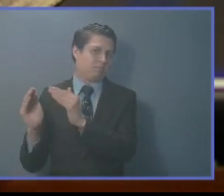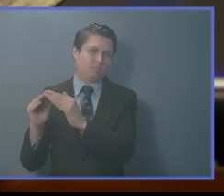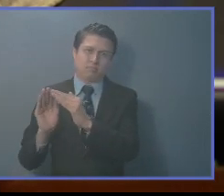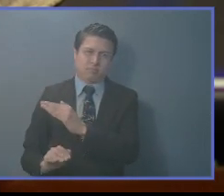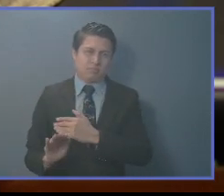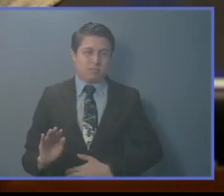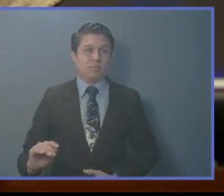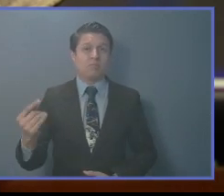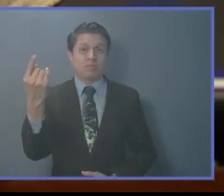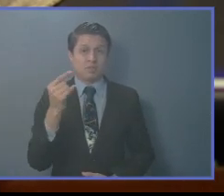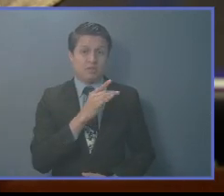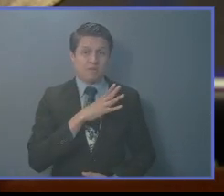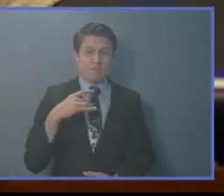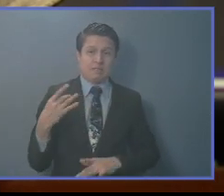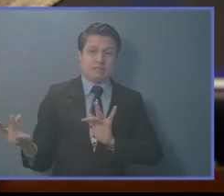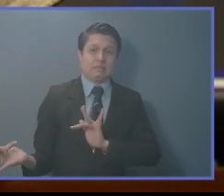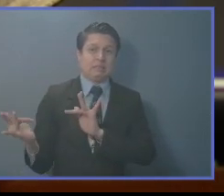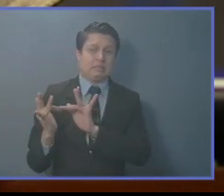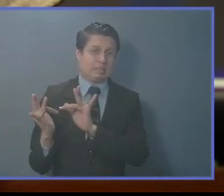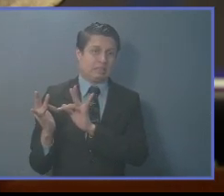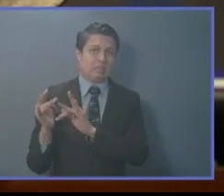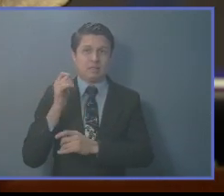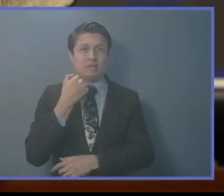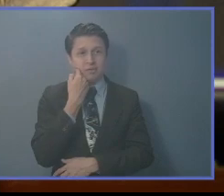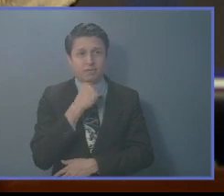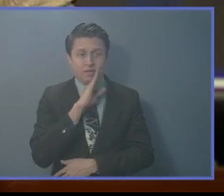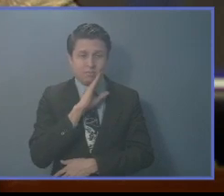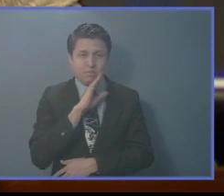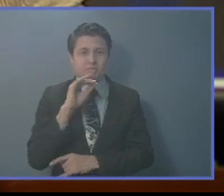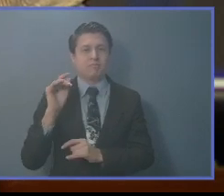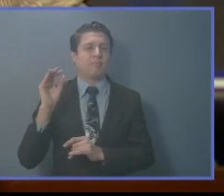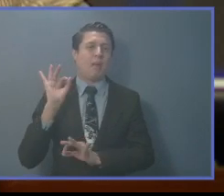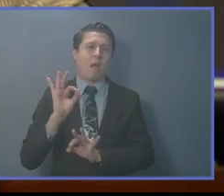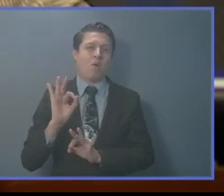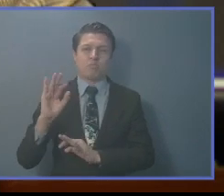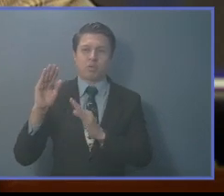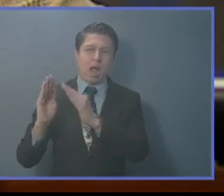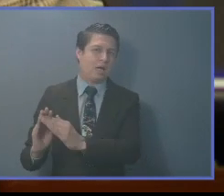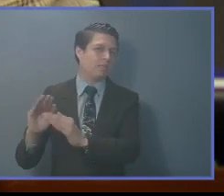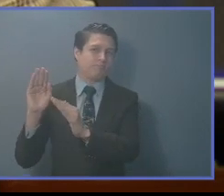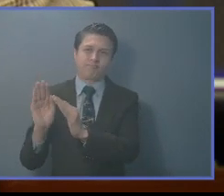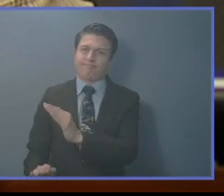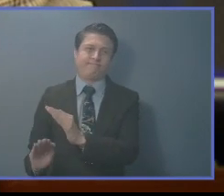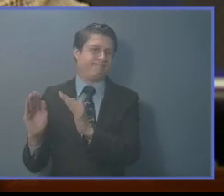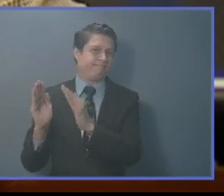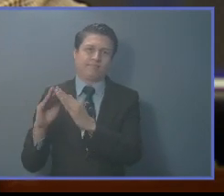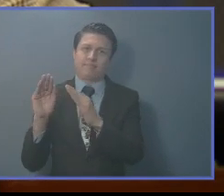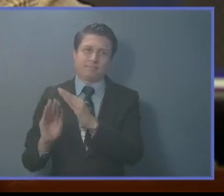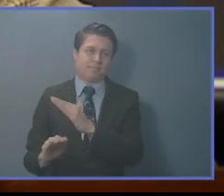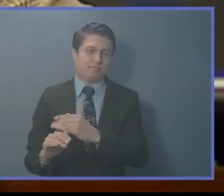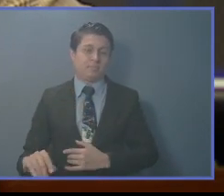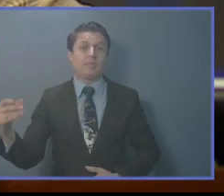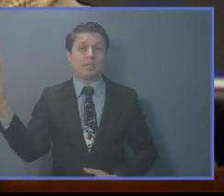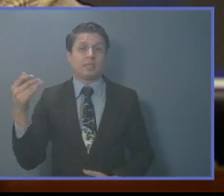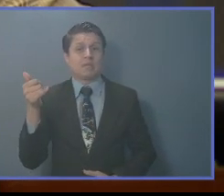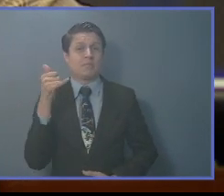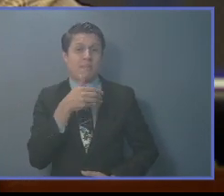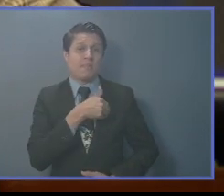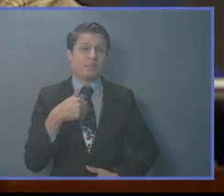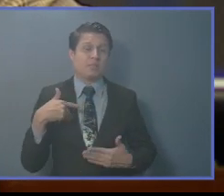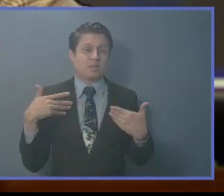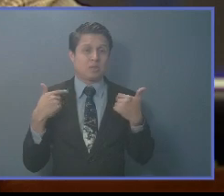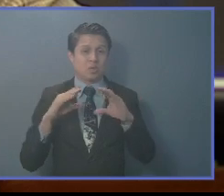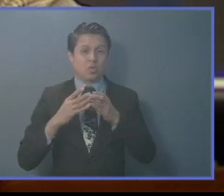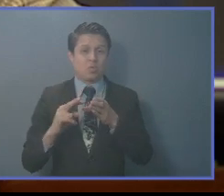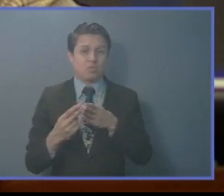de trabajo u otros, o estuvo en contacto directo con la persona confirmada con la enfermedad, debe informar al Comité de Salud y Seguridad Ocupacional de